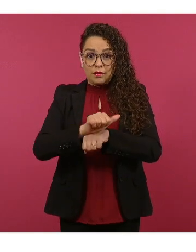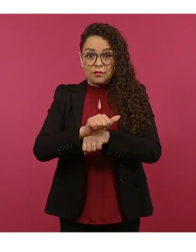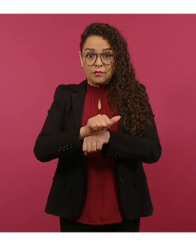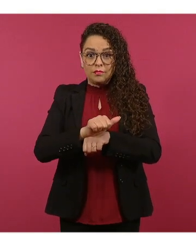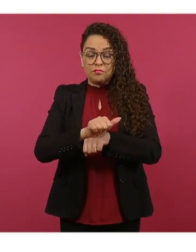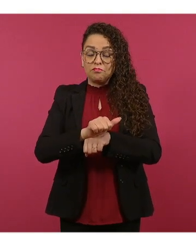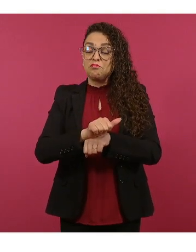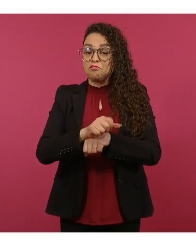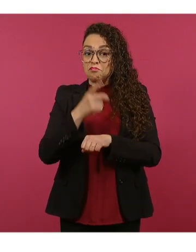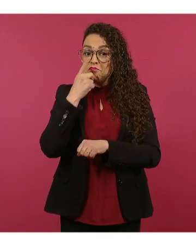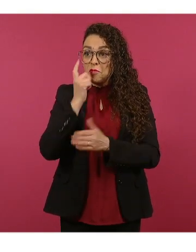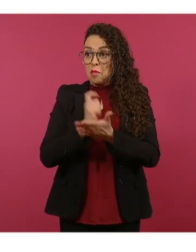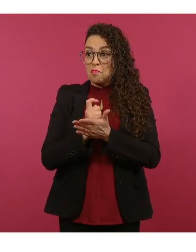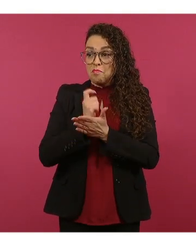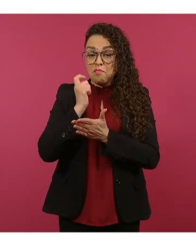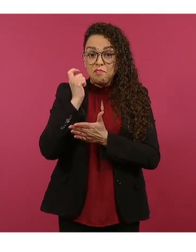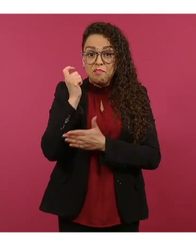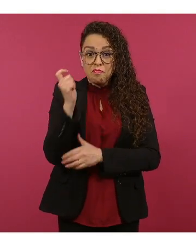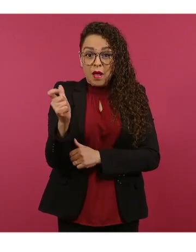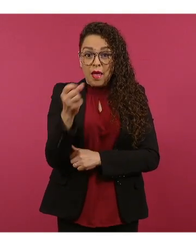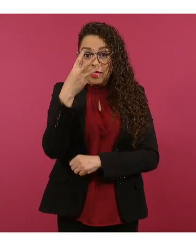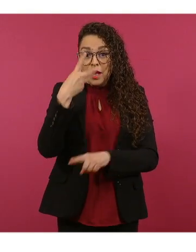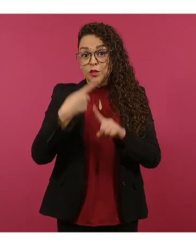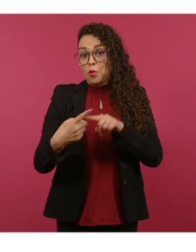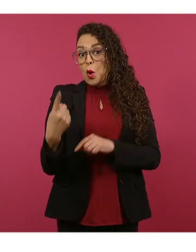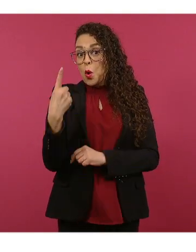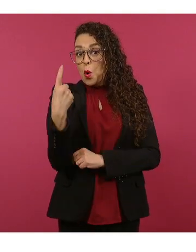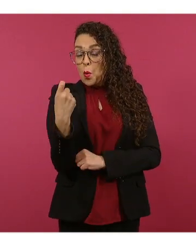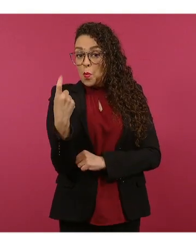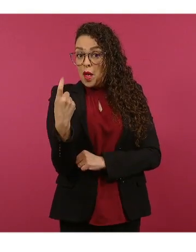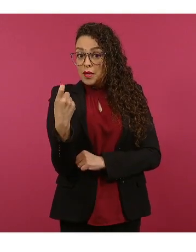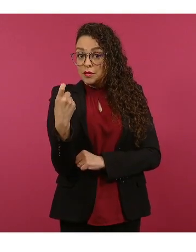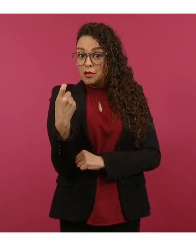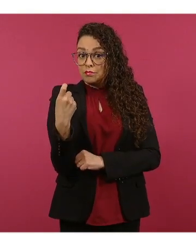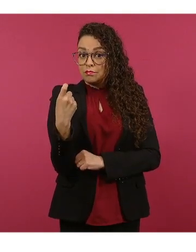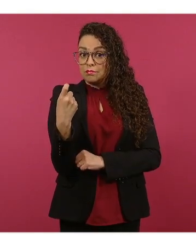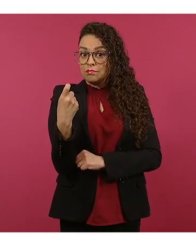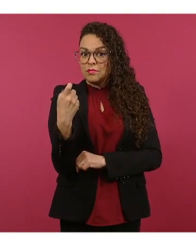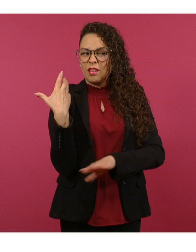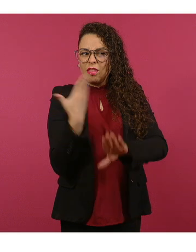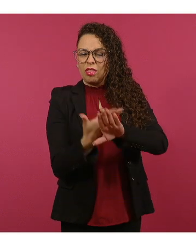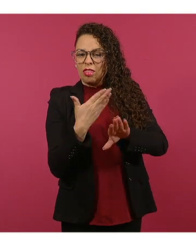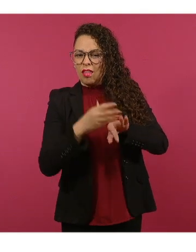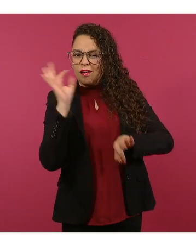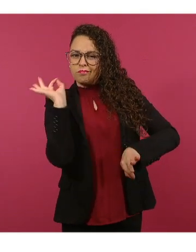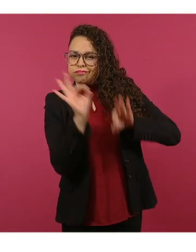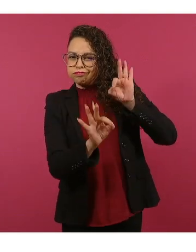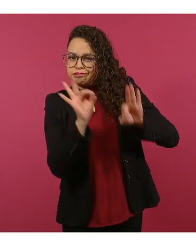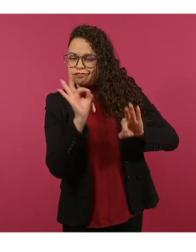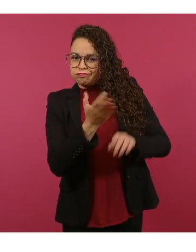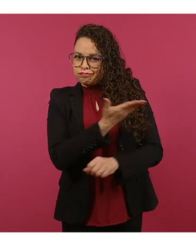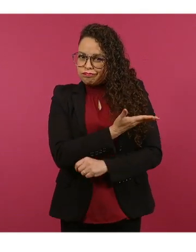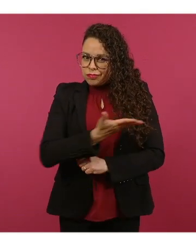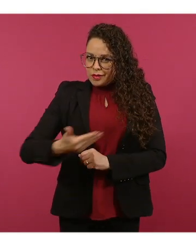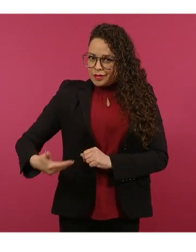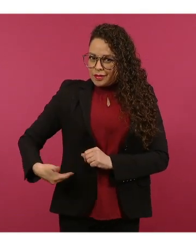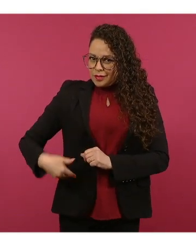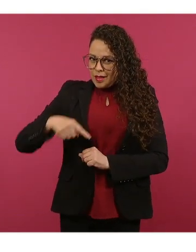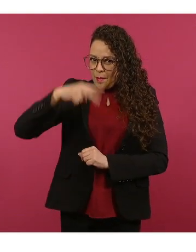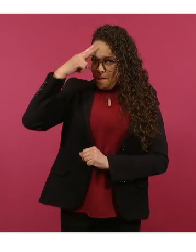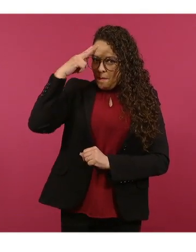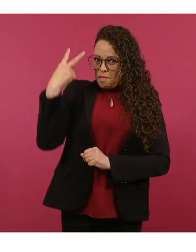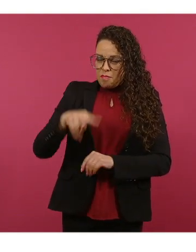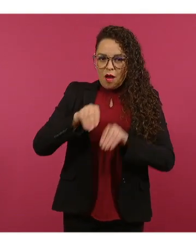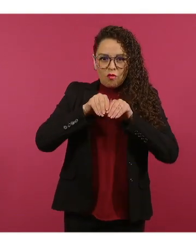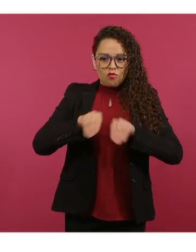pesito. Todo para posicionar los mensajes masivos en contra del presidente de México. Pero aunque estén